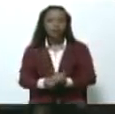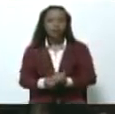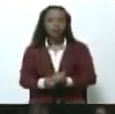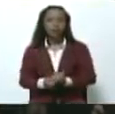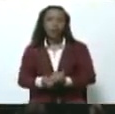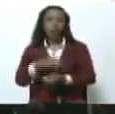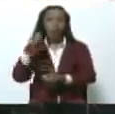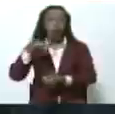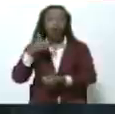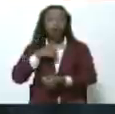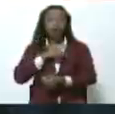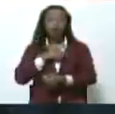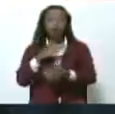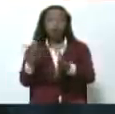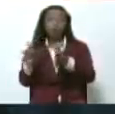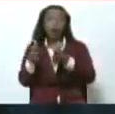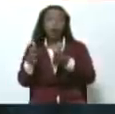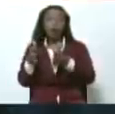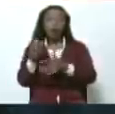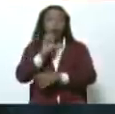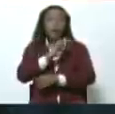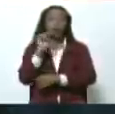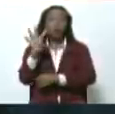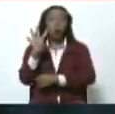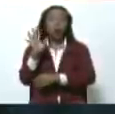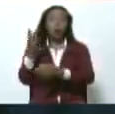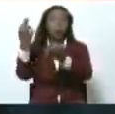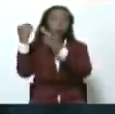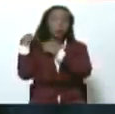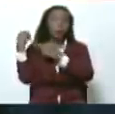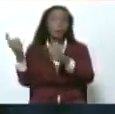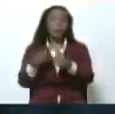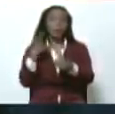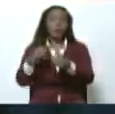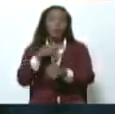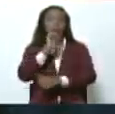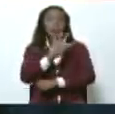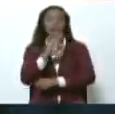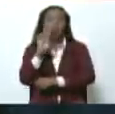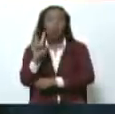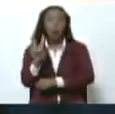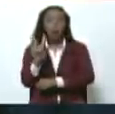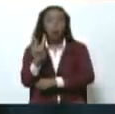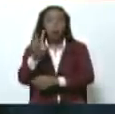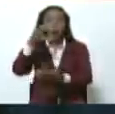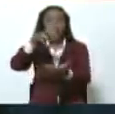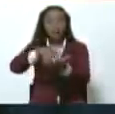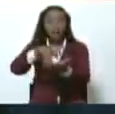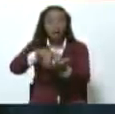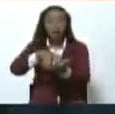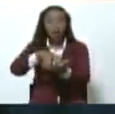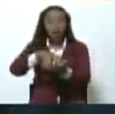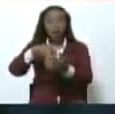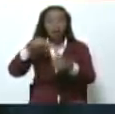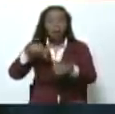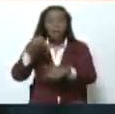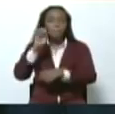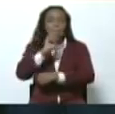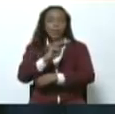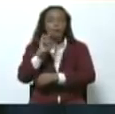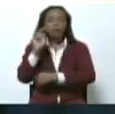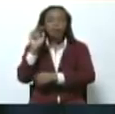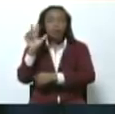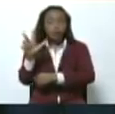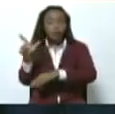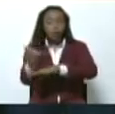Hoy estamos ganando de los 24 cargos principales de las 24 entidades federales, 23 gobernaciones,